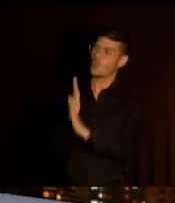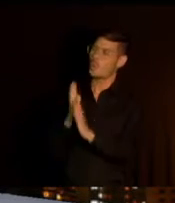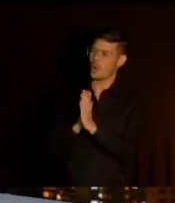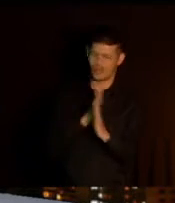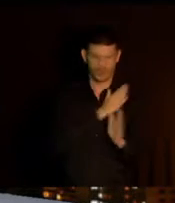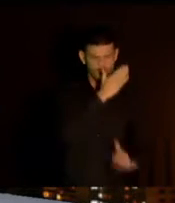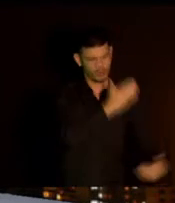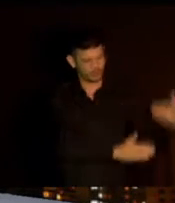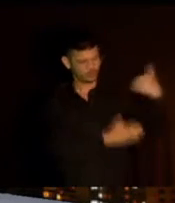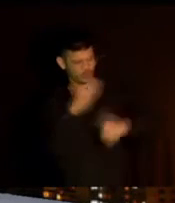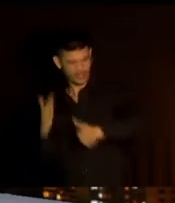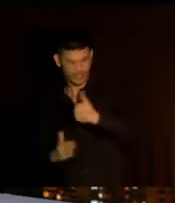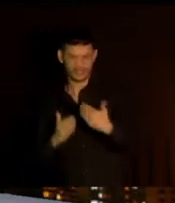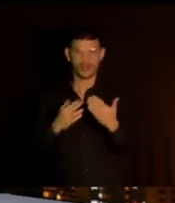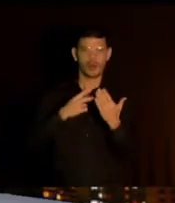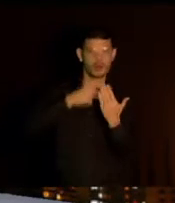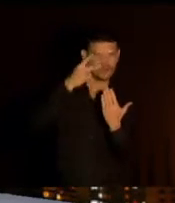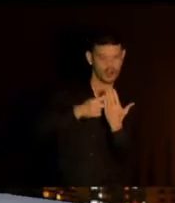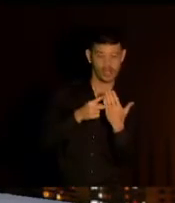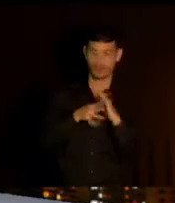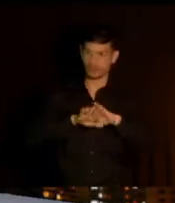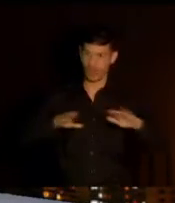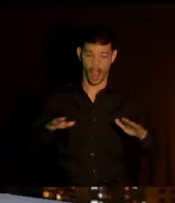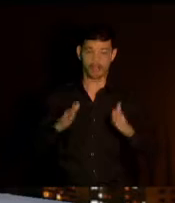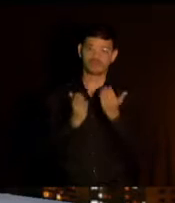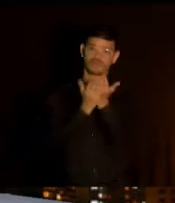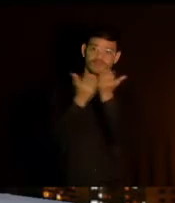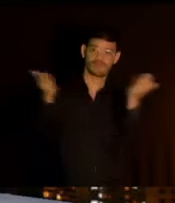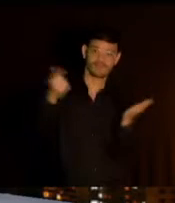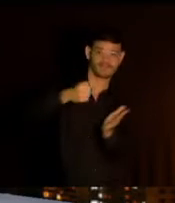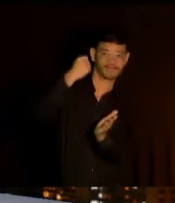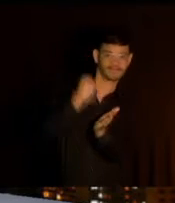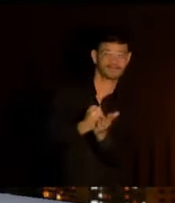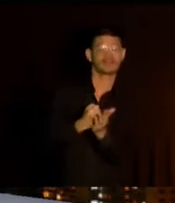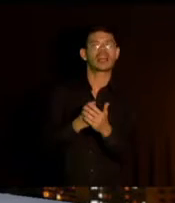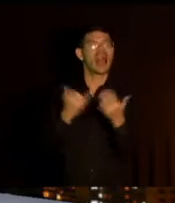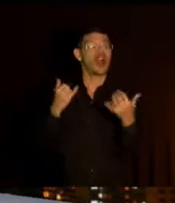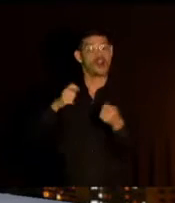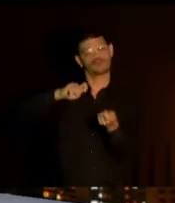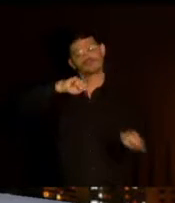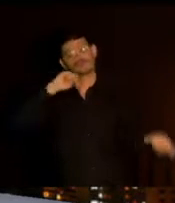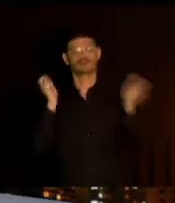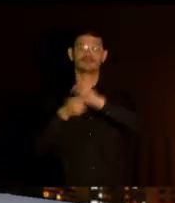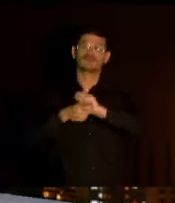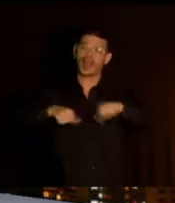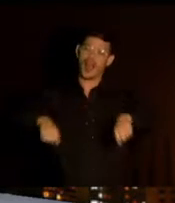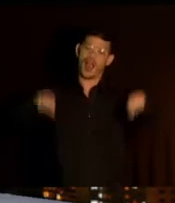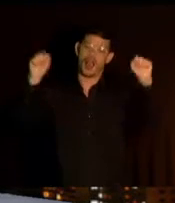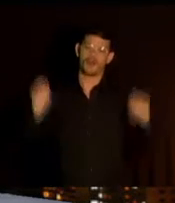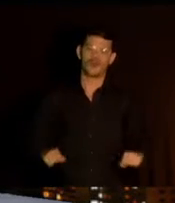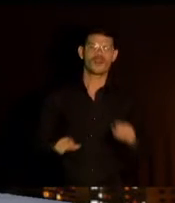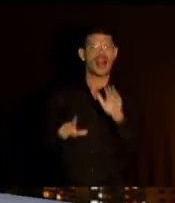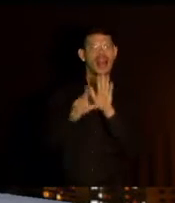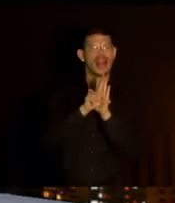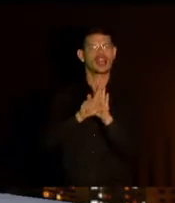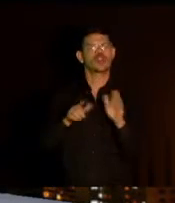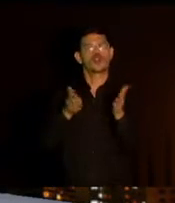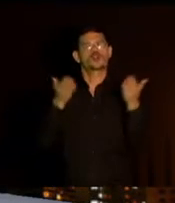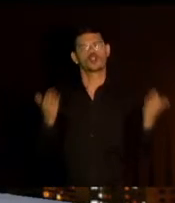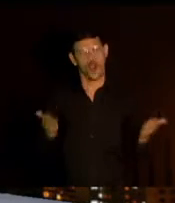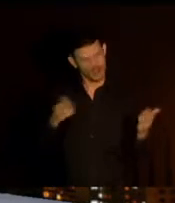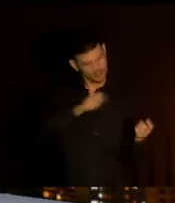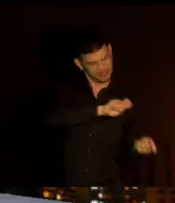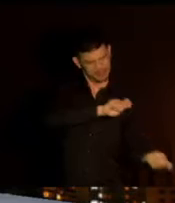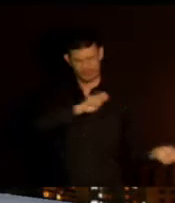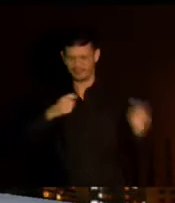proyecto ya convertido, ya radicado para poderse convertir en ley. ¿Cómo se puede llegar a que sea ya ley